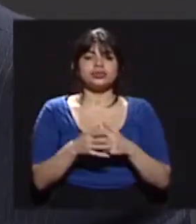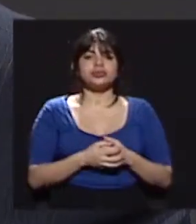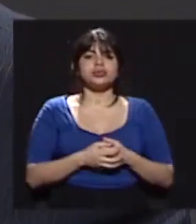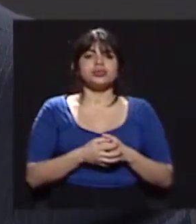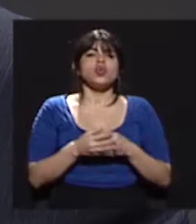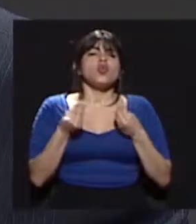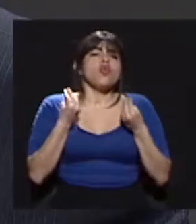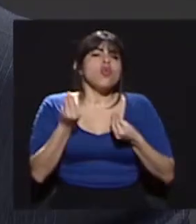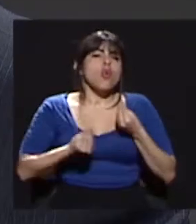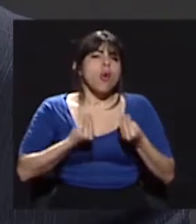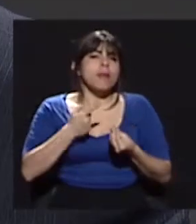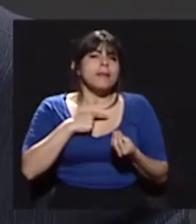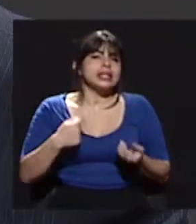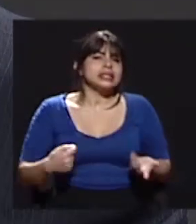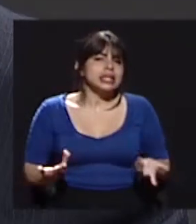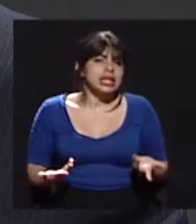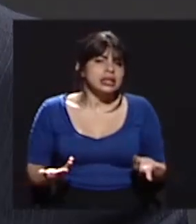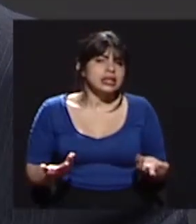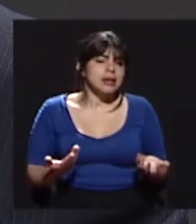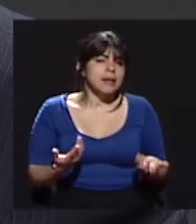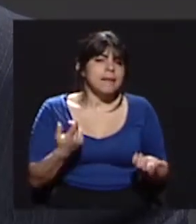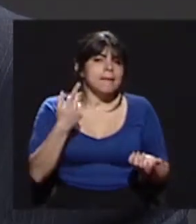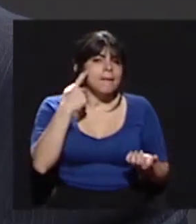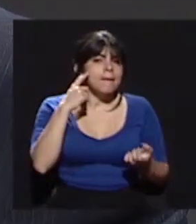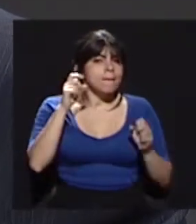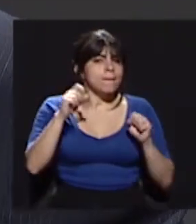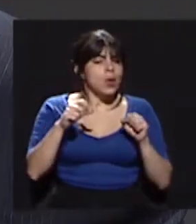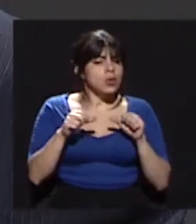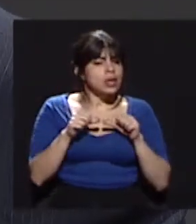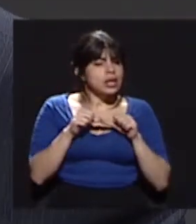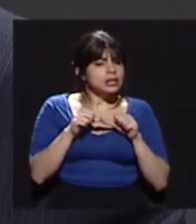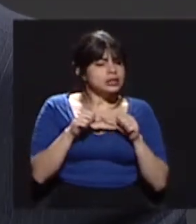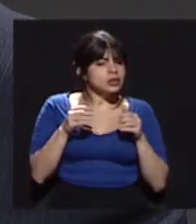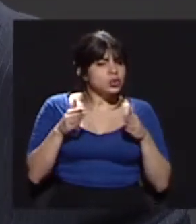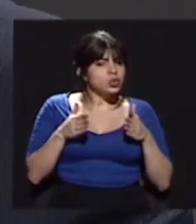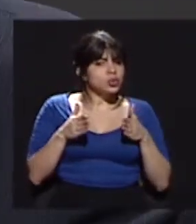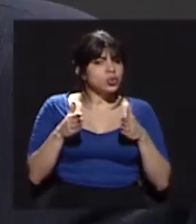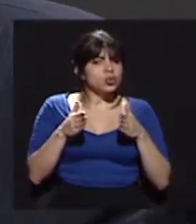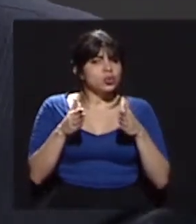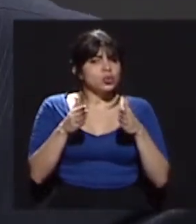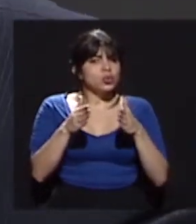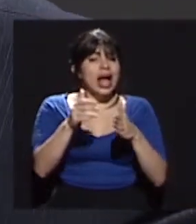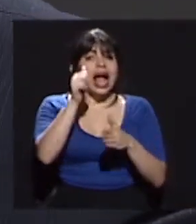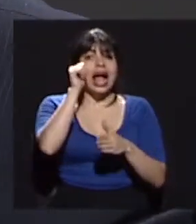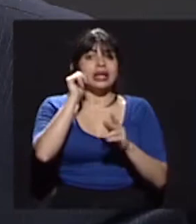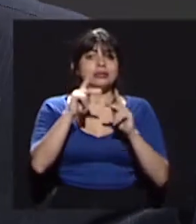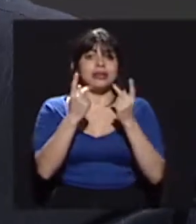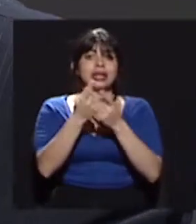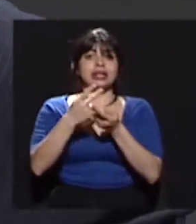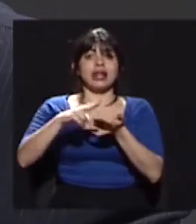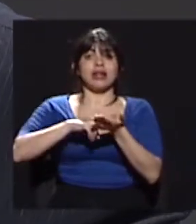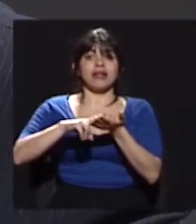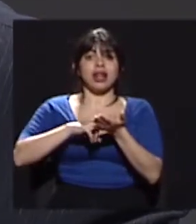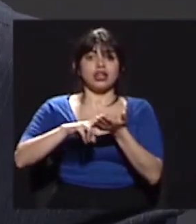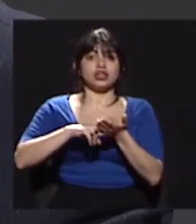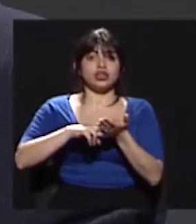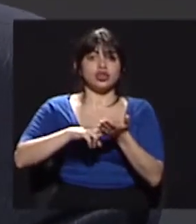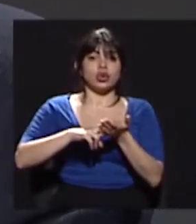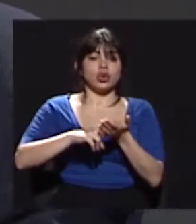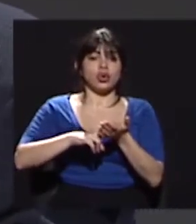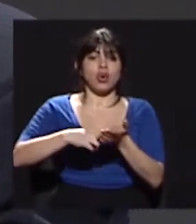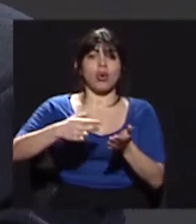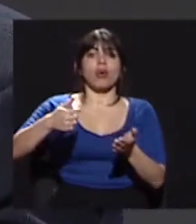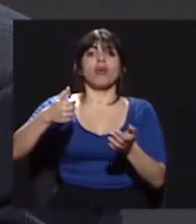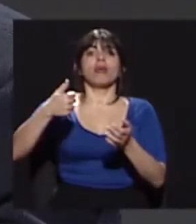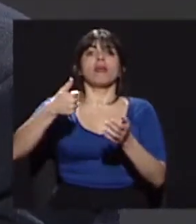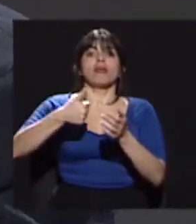cómo hacer presidente para para mantener esa ruta ayer el partido liberación nacional votó la